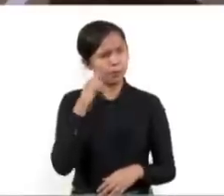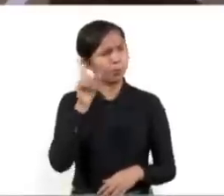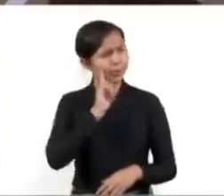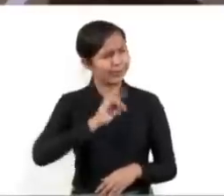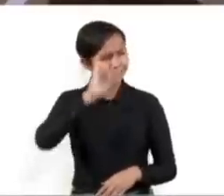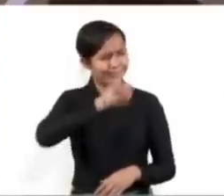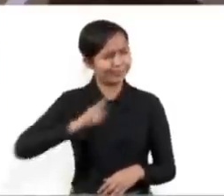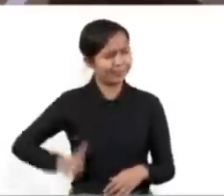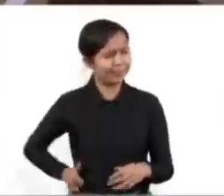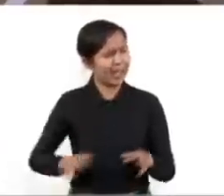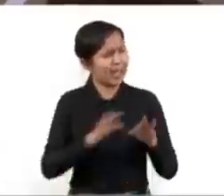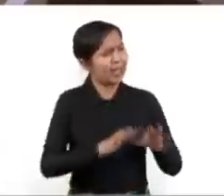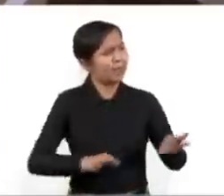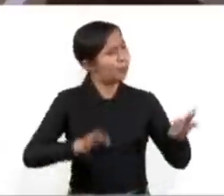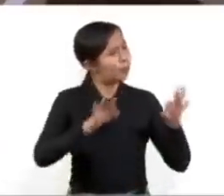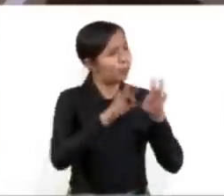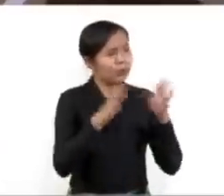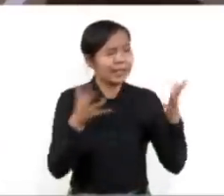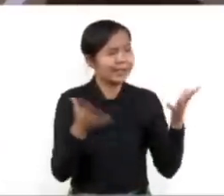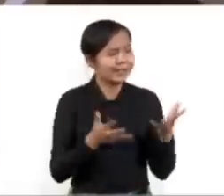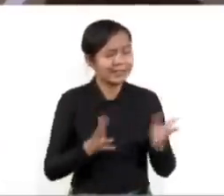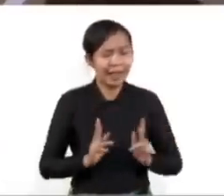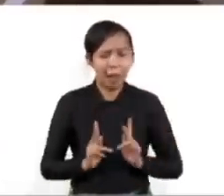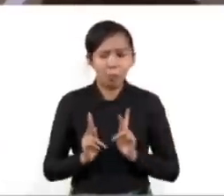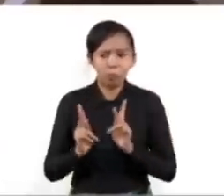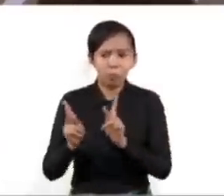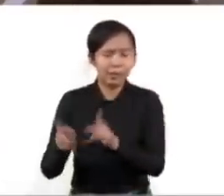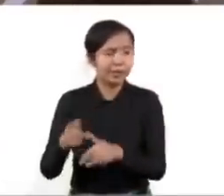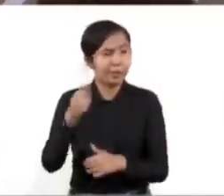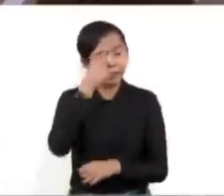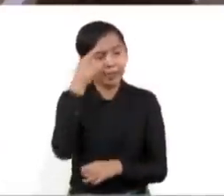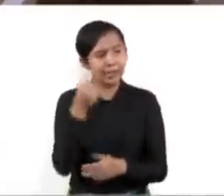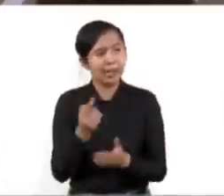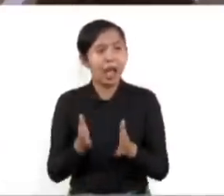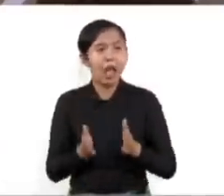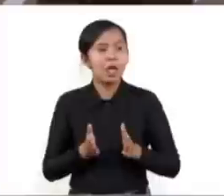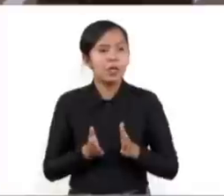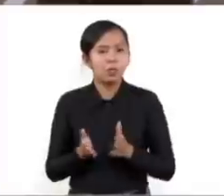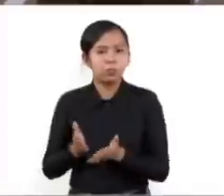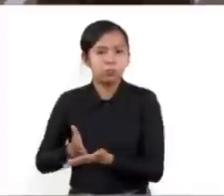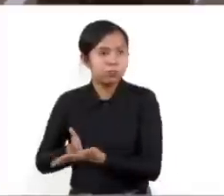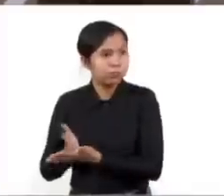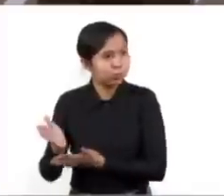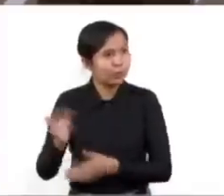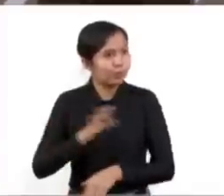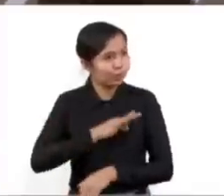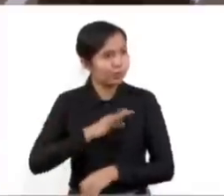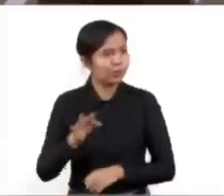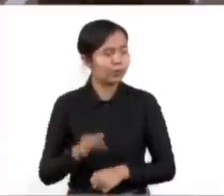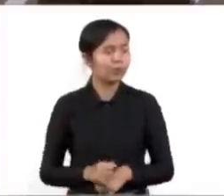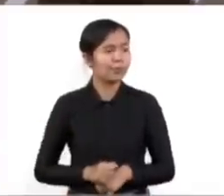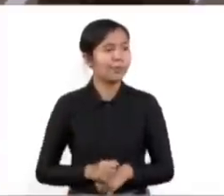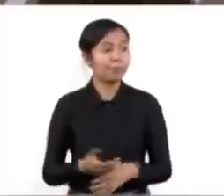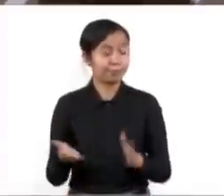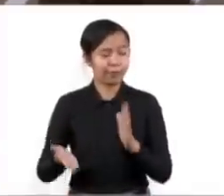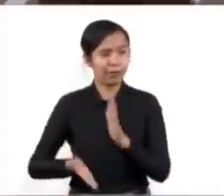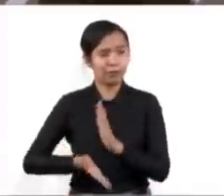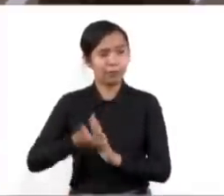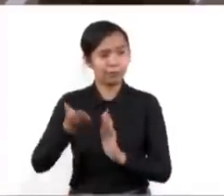es importantísimo que se haga una salida para el centro de Coajimalpa. Esta